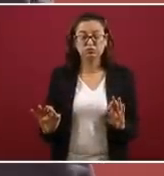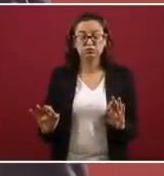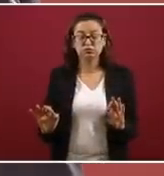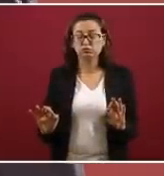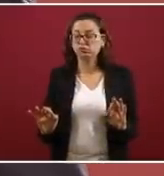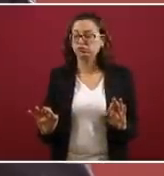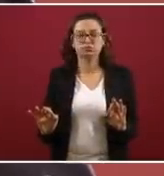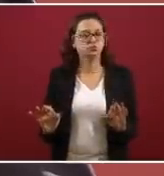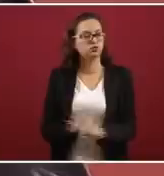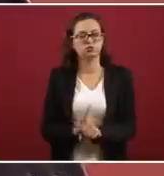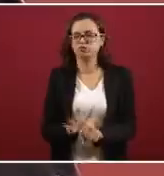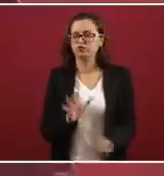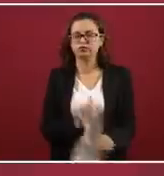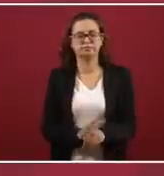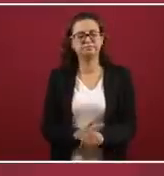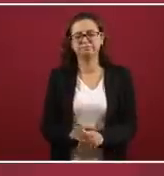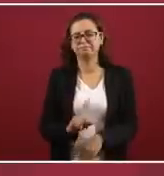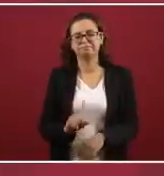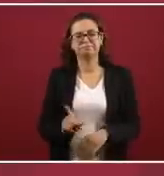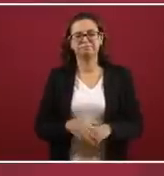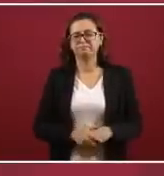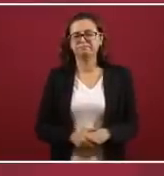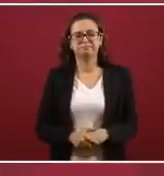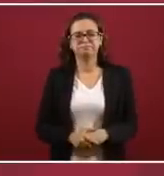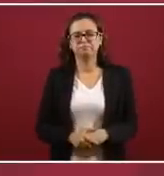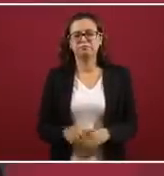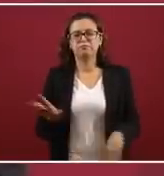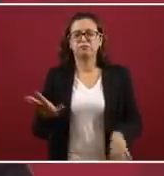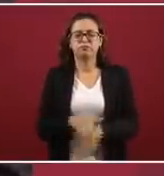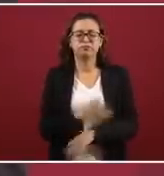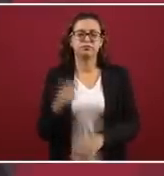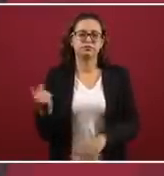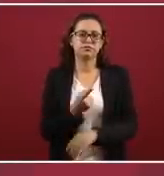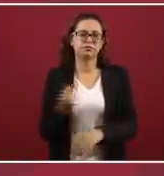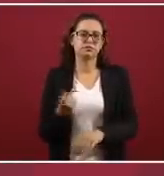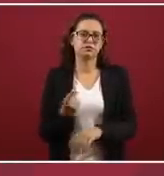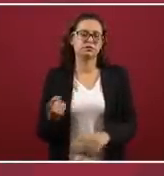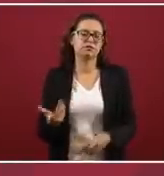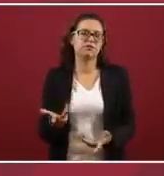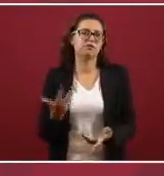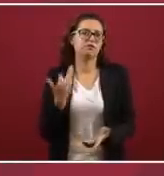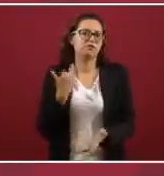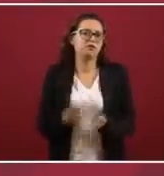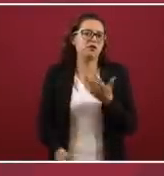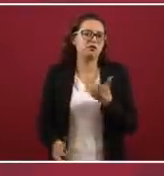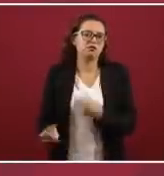ha sido suficiente, porque es mucho el rezago,